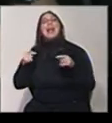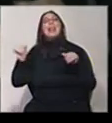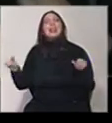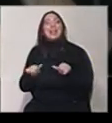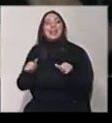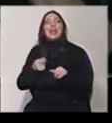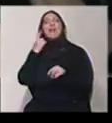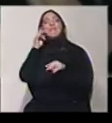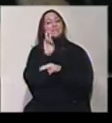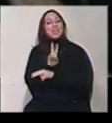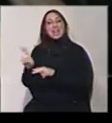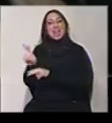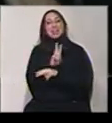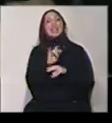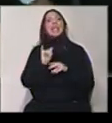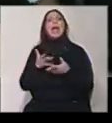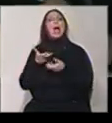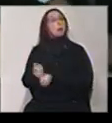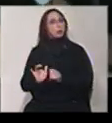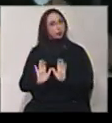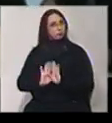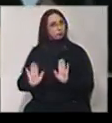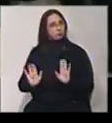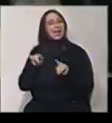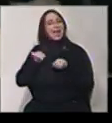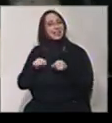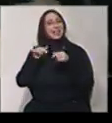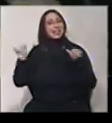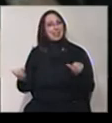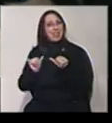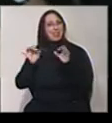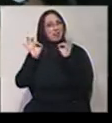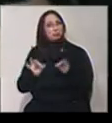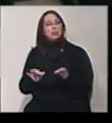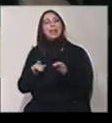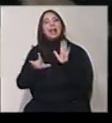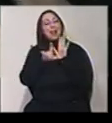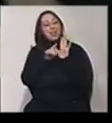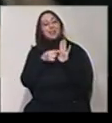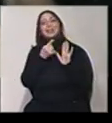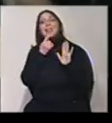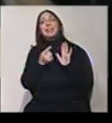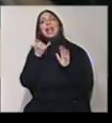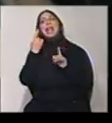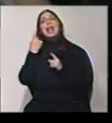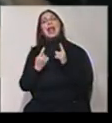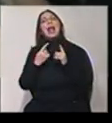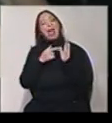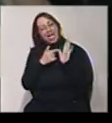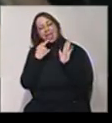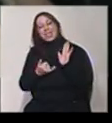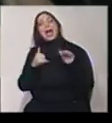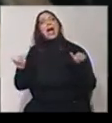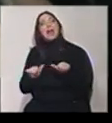las de vigilancia y apoyo a este tipo de tareas. La ley establece ciertas acciones, establece